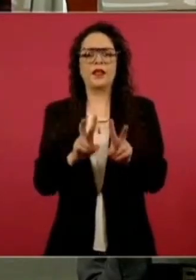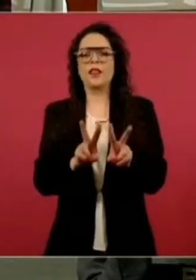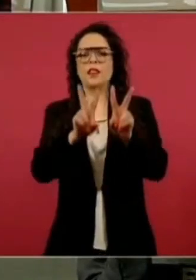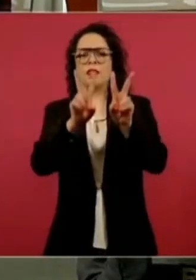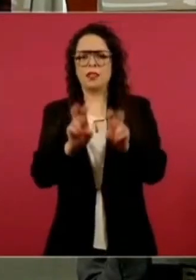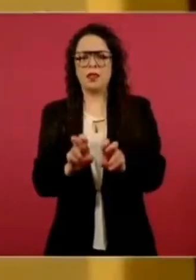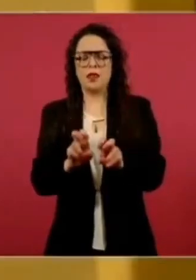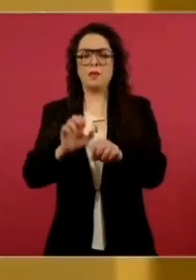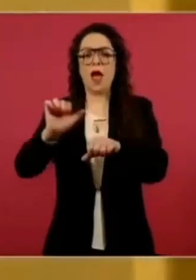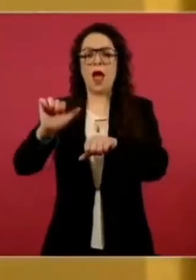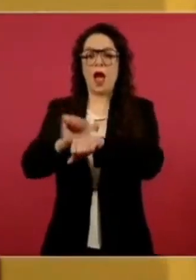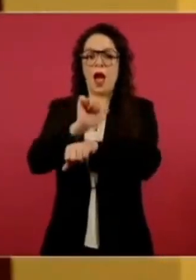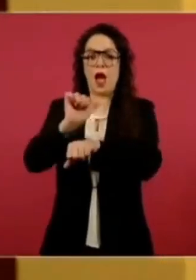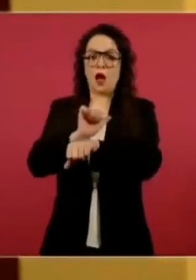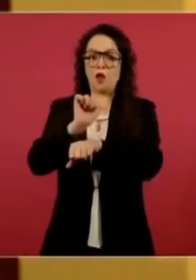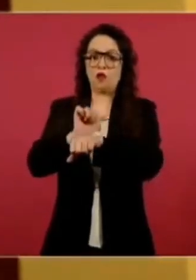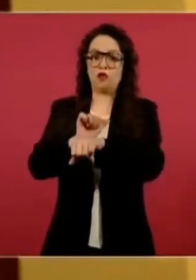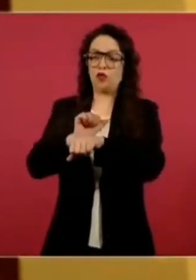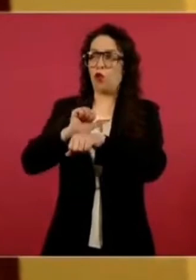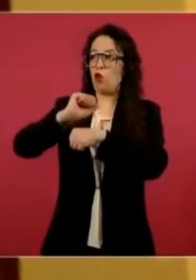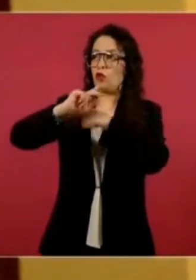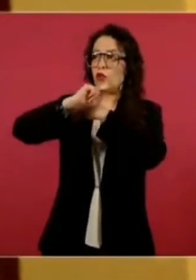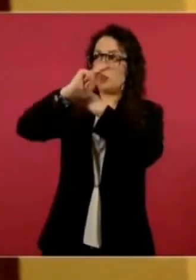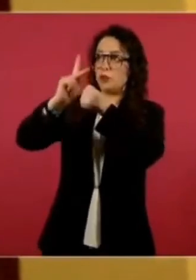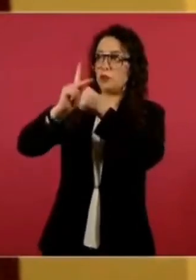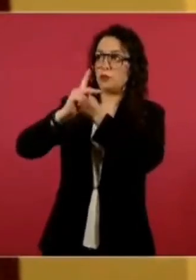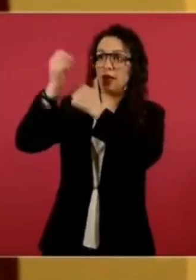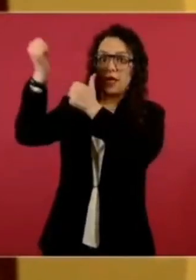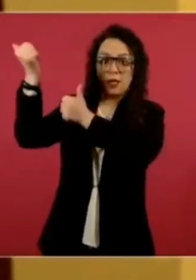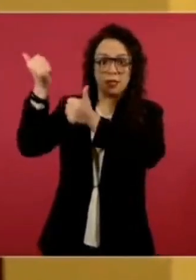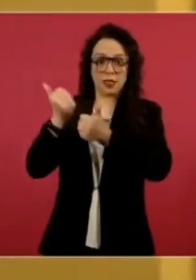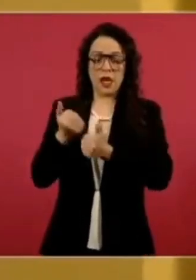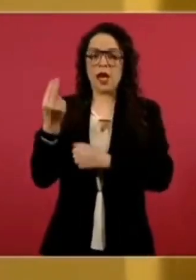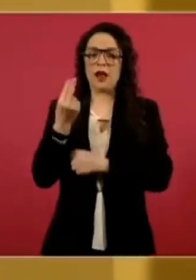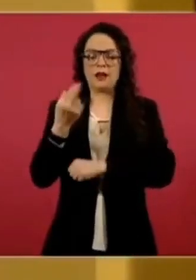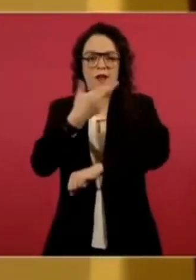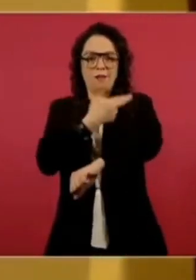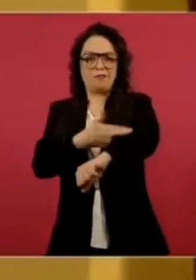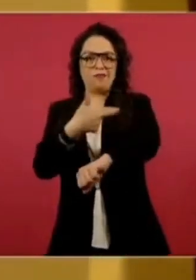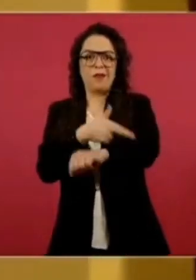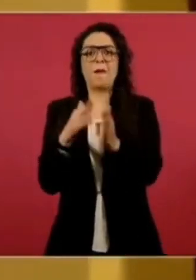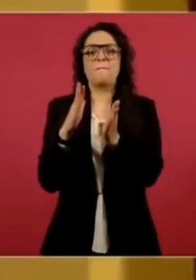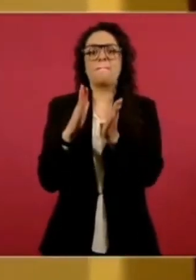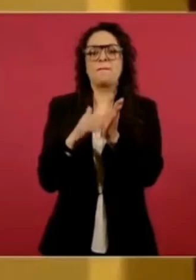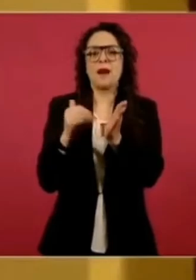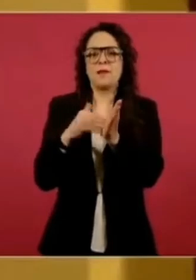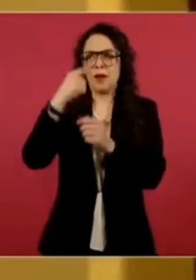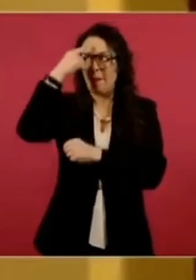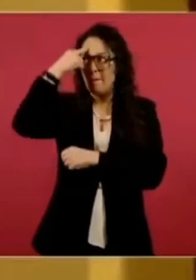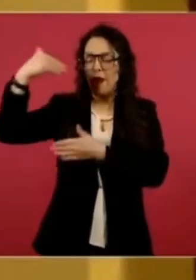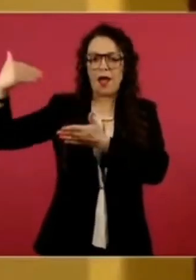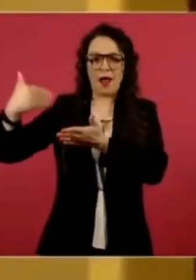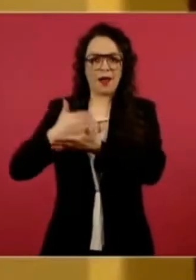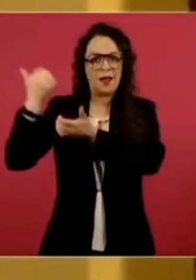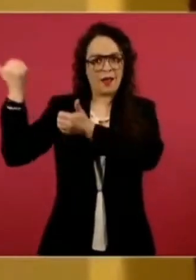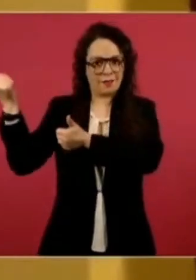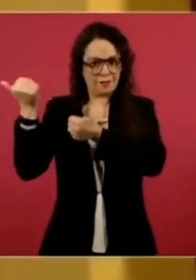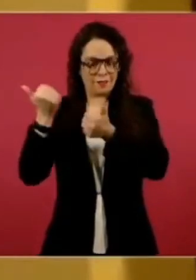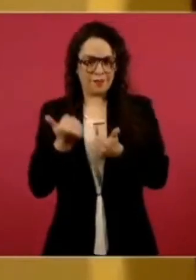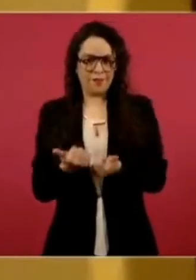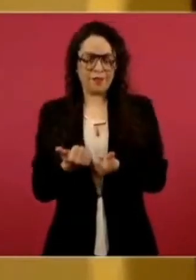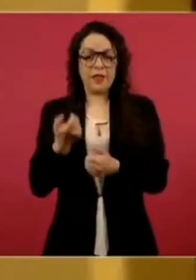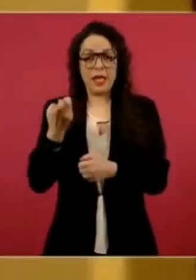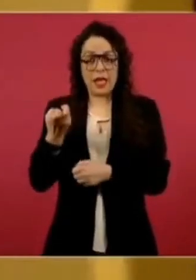vehículos de procedencia extranjera eh los resultados de este programa que inició el